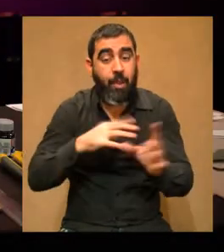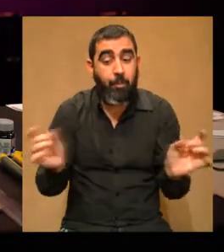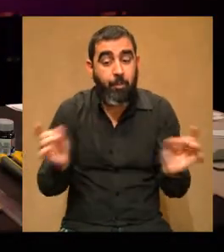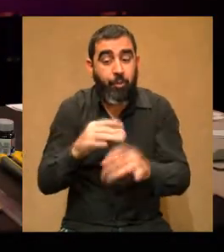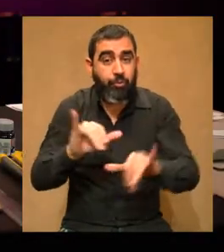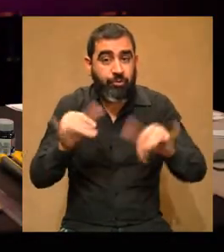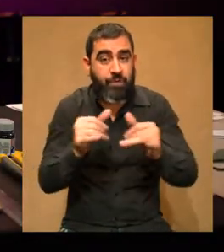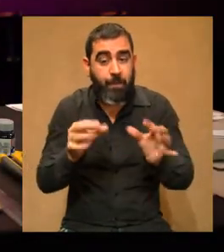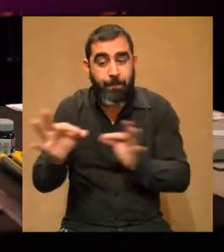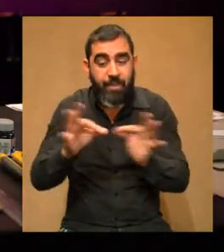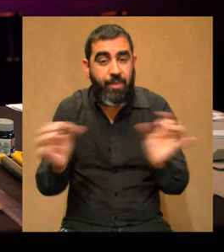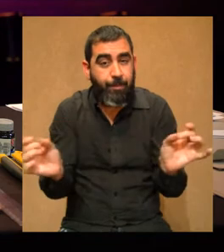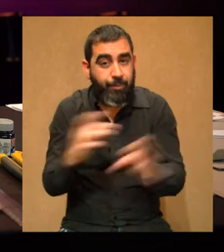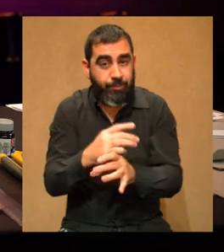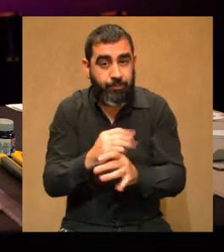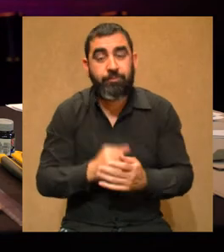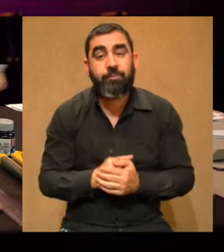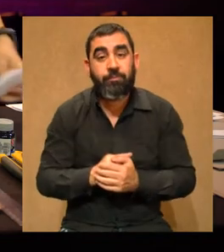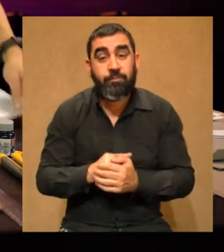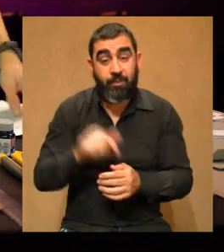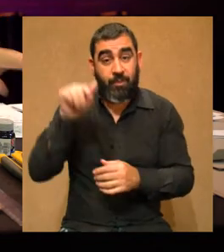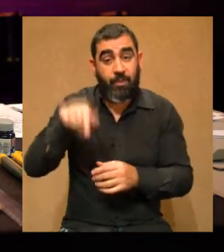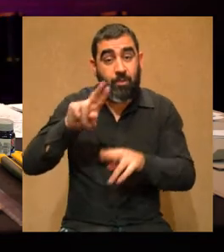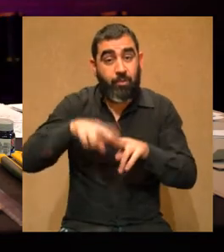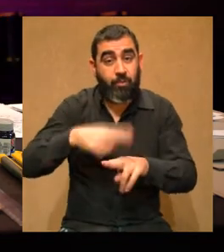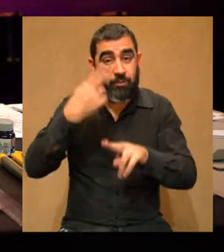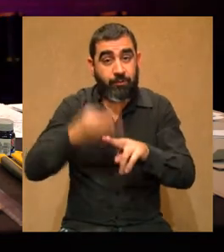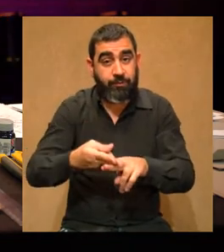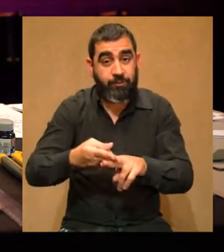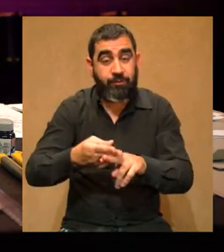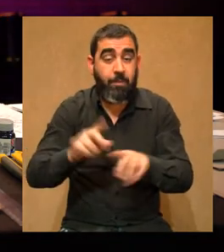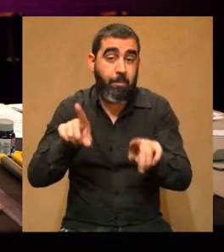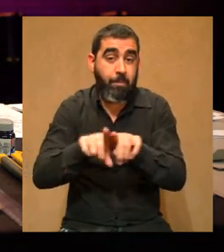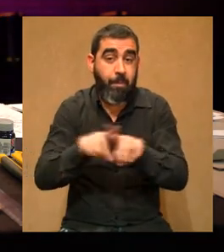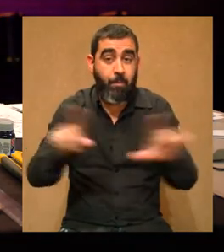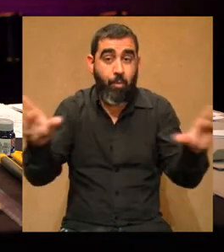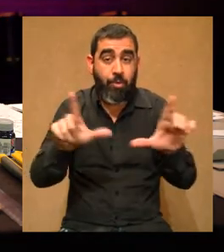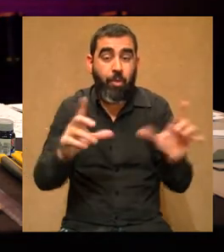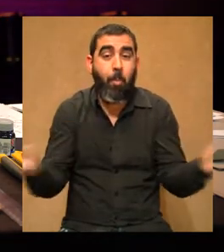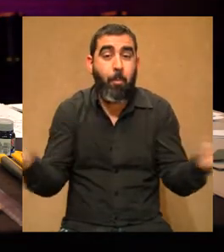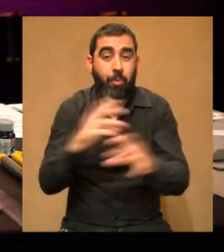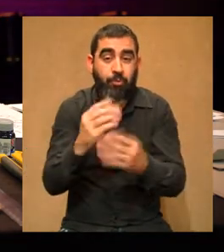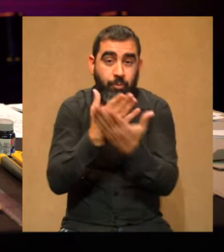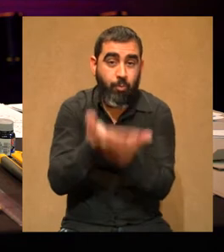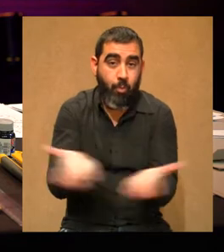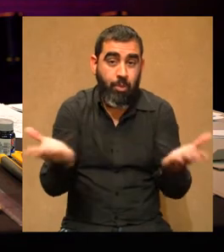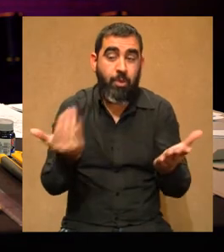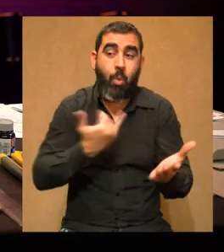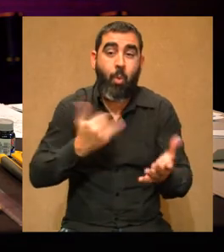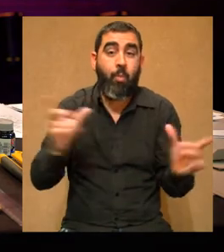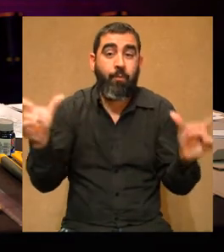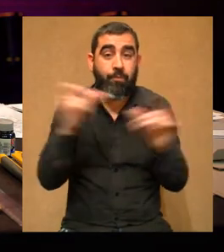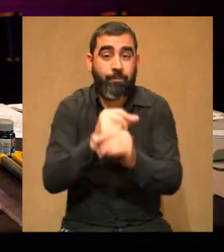que nos quede ya con la medida para poner en la caja acá otra vez como en la tele ya tengo recortado para mostrarles cómo